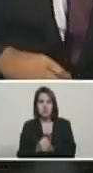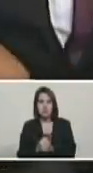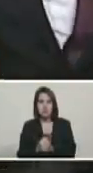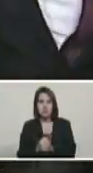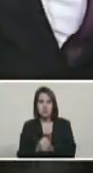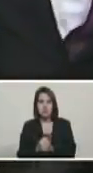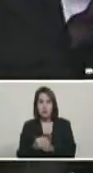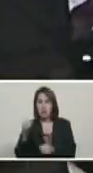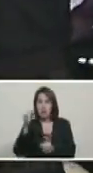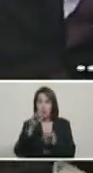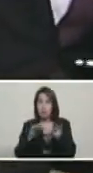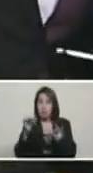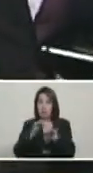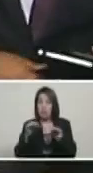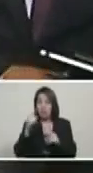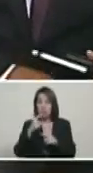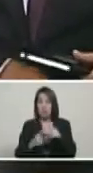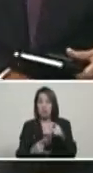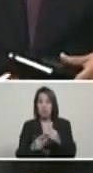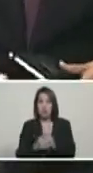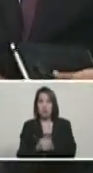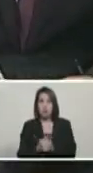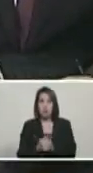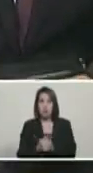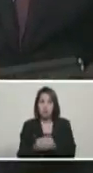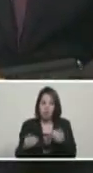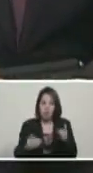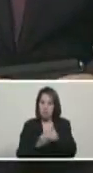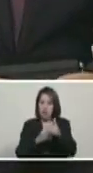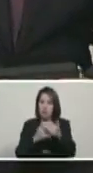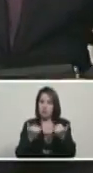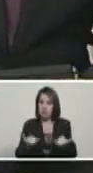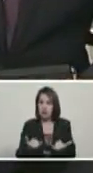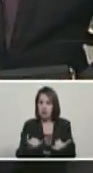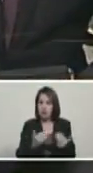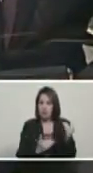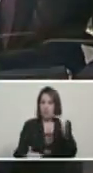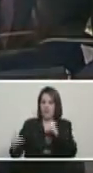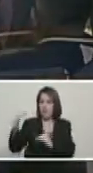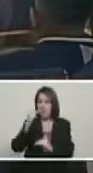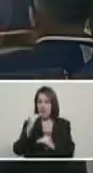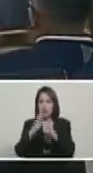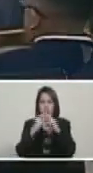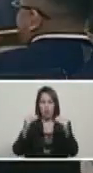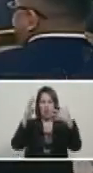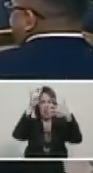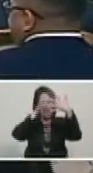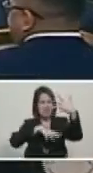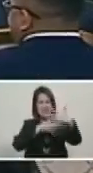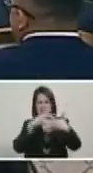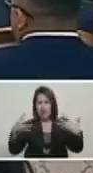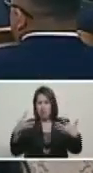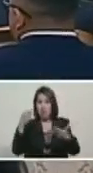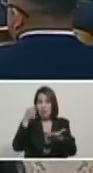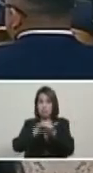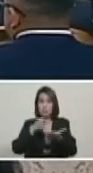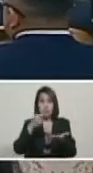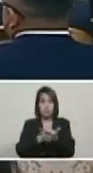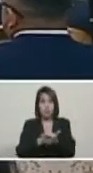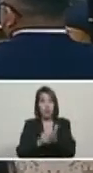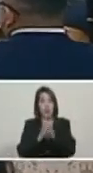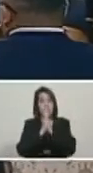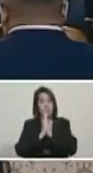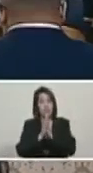Medio petro. Y eso impacta de manera automática y directa todas las tablas salariales. Yo le pido, señores